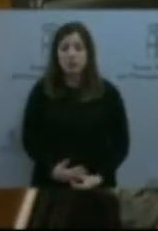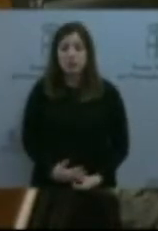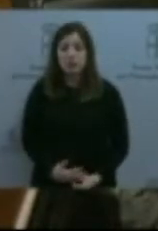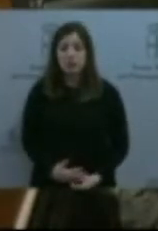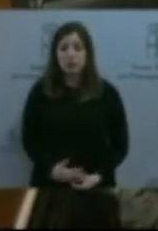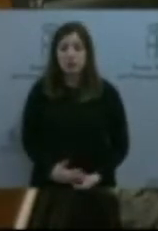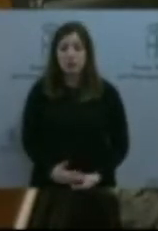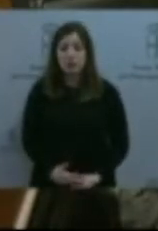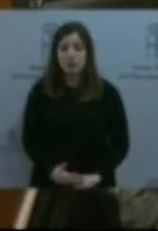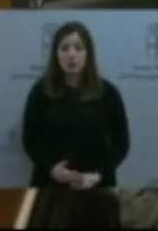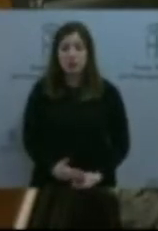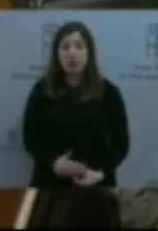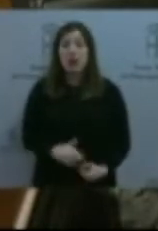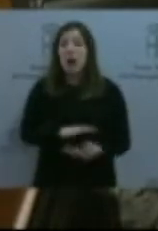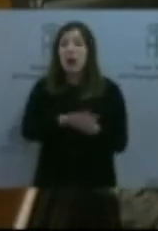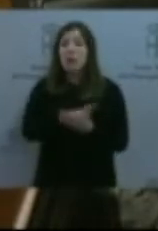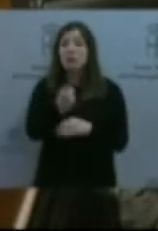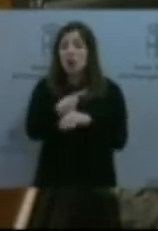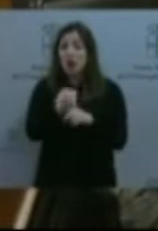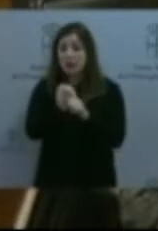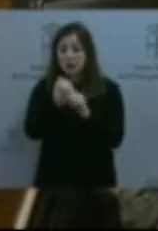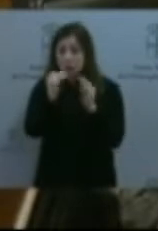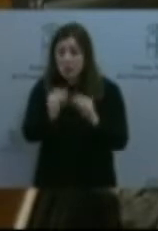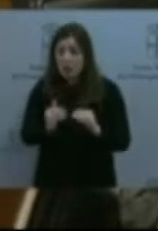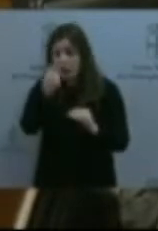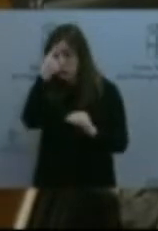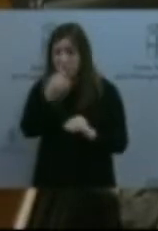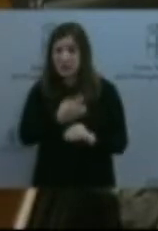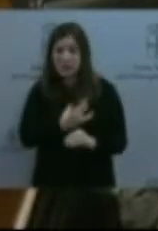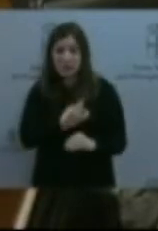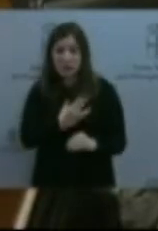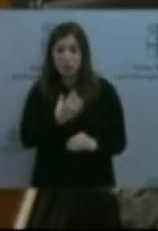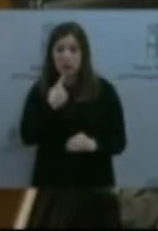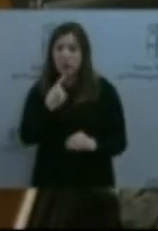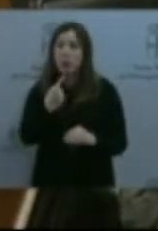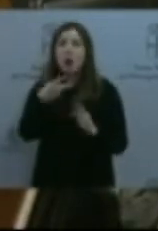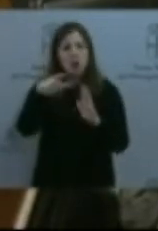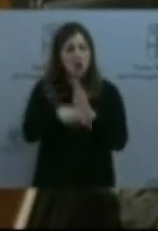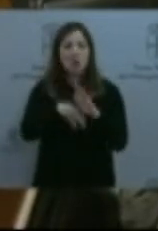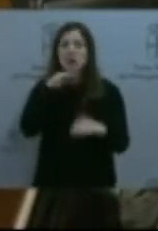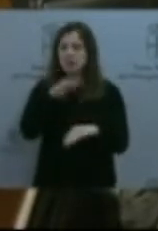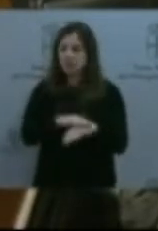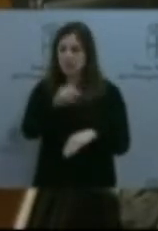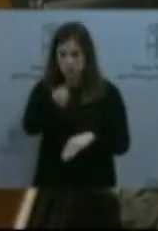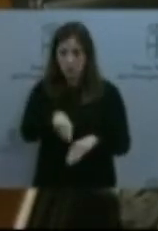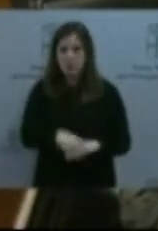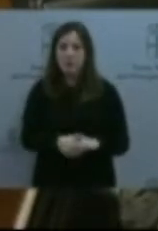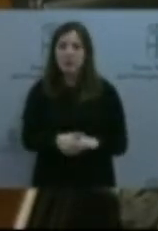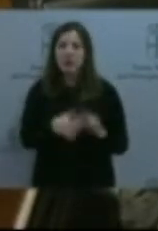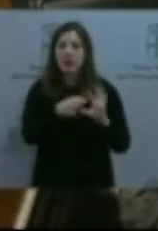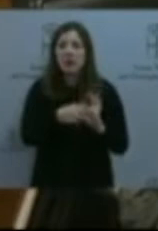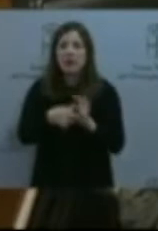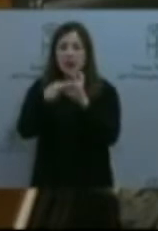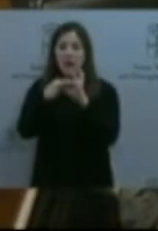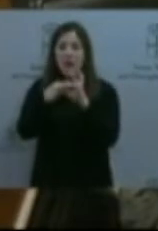de sobra que los propios sindicatos dicen que se está cumpliendo la normativa. En relación con la otra cuestión, la que afecta al salario, la situación